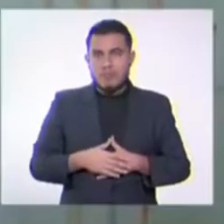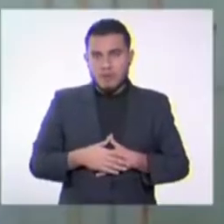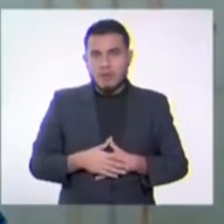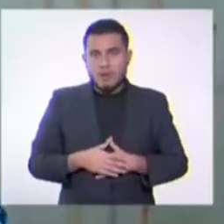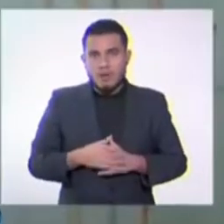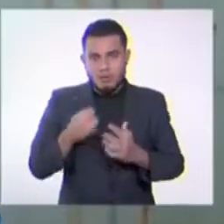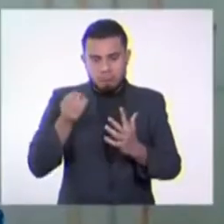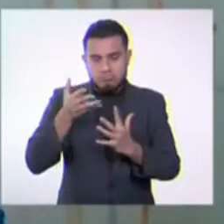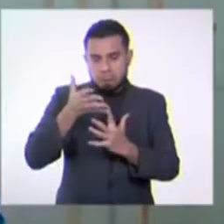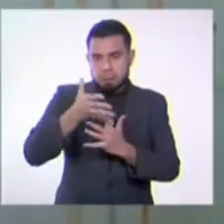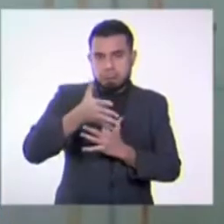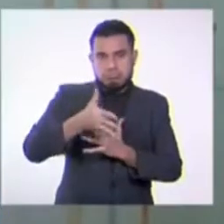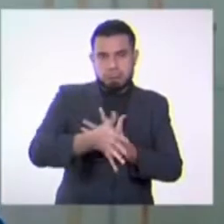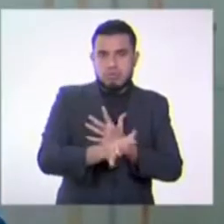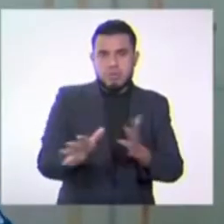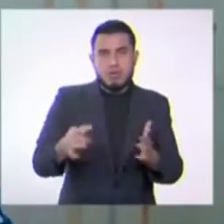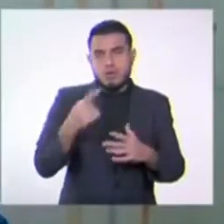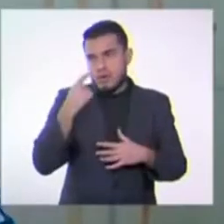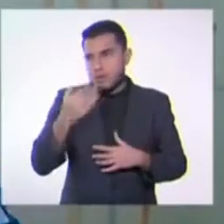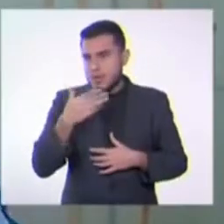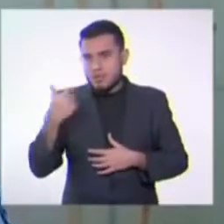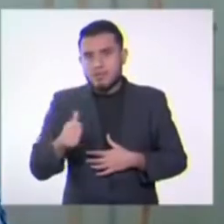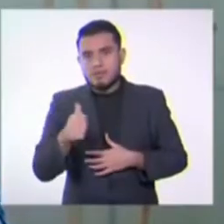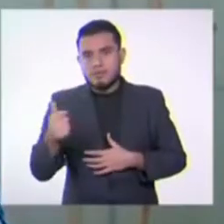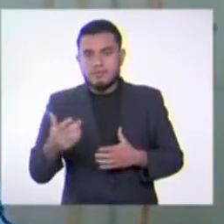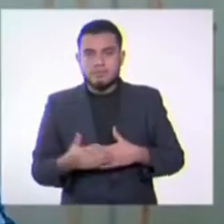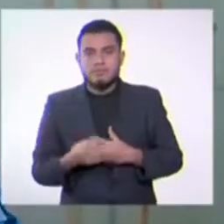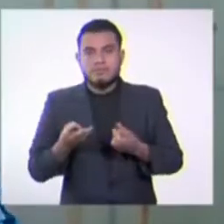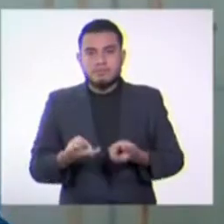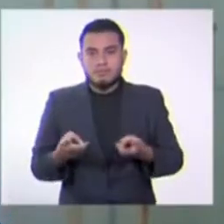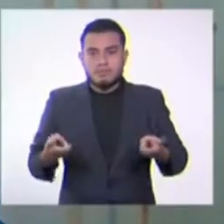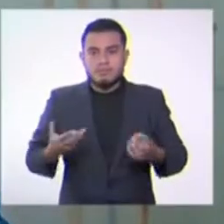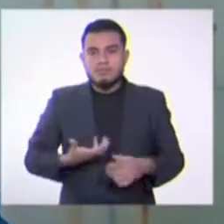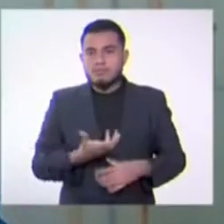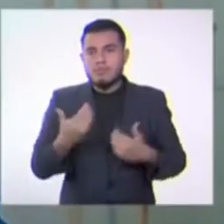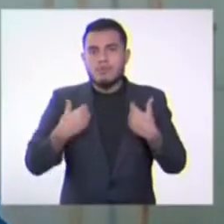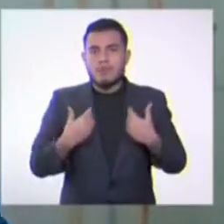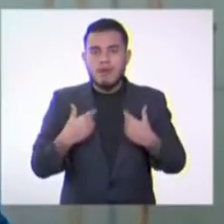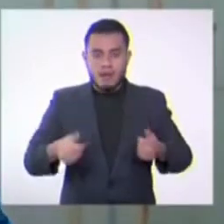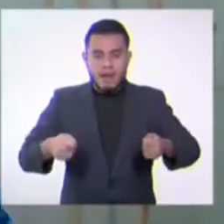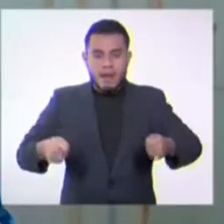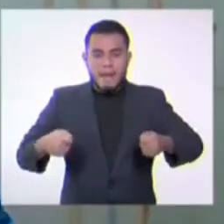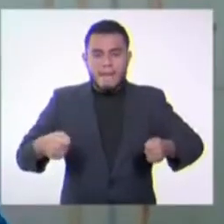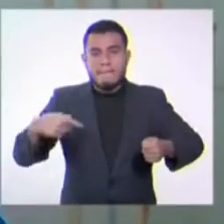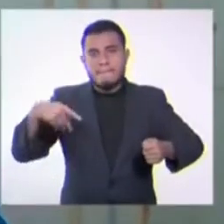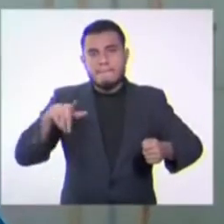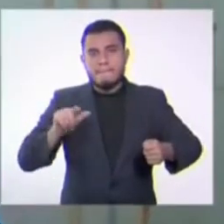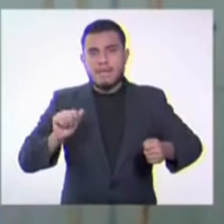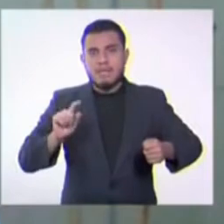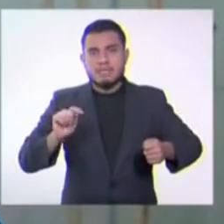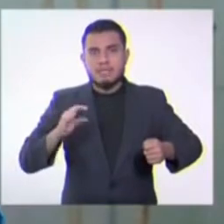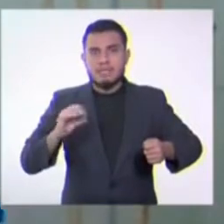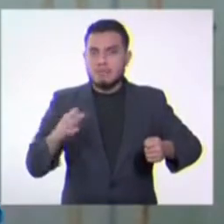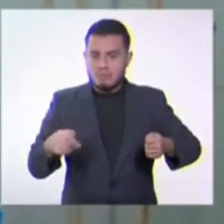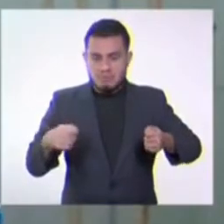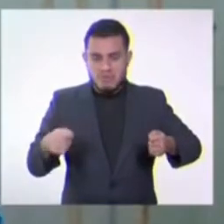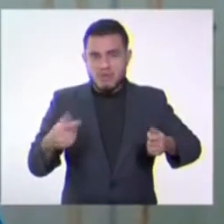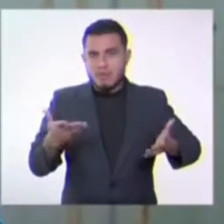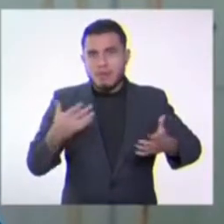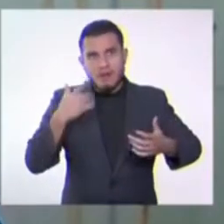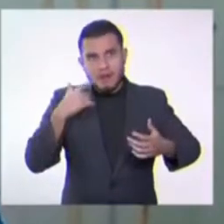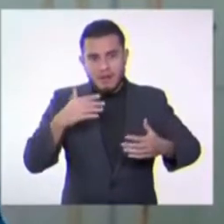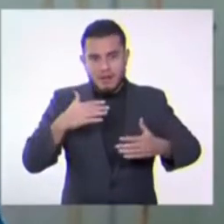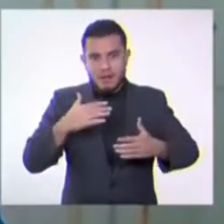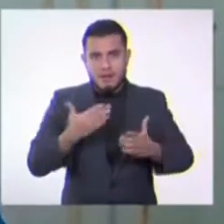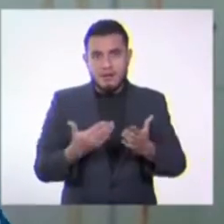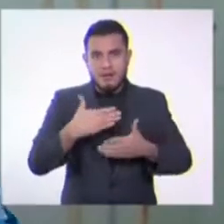extremo. Por ejemplo, de materiales tenemos el plástico. Pensemos en el plástico que usamos para envolver